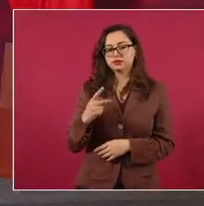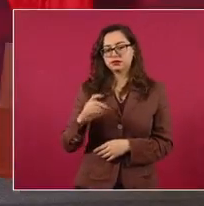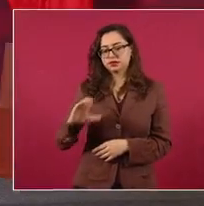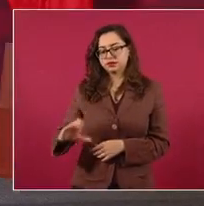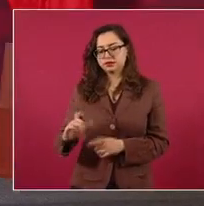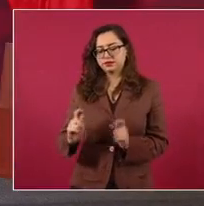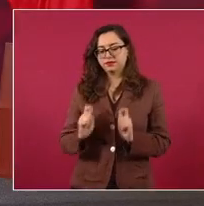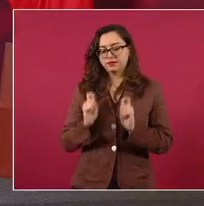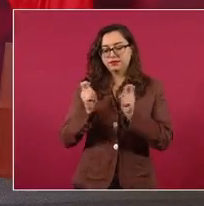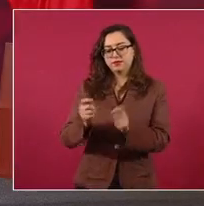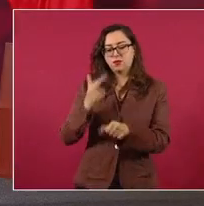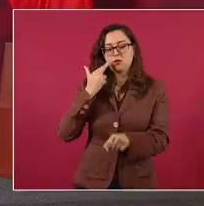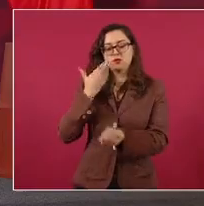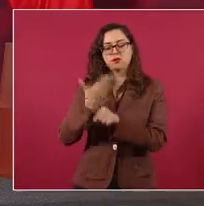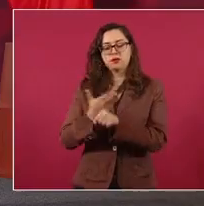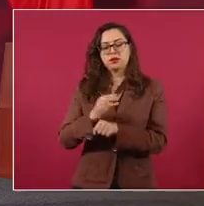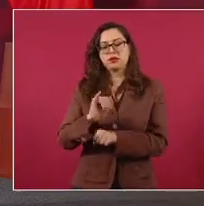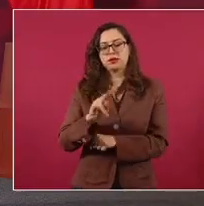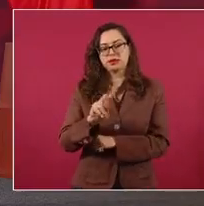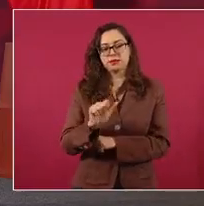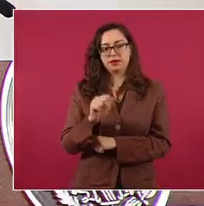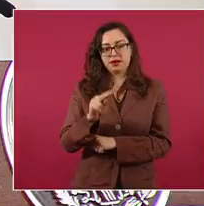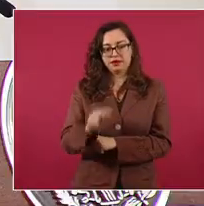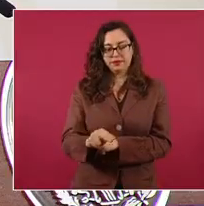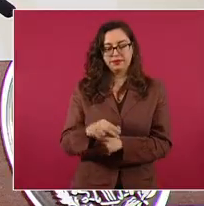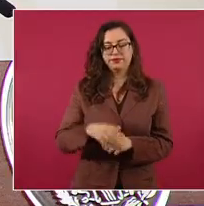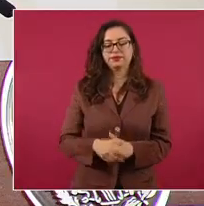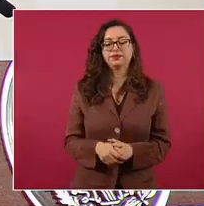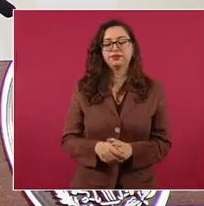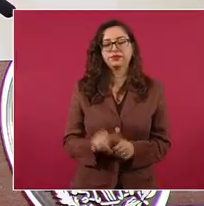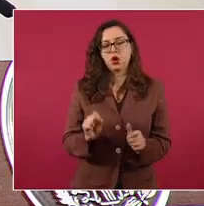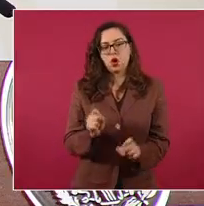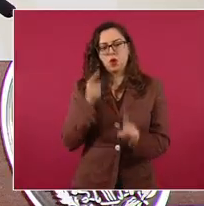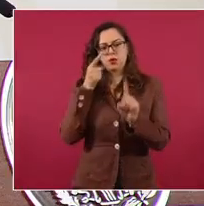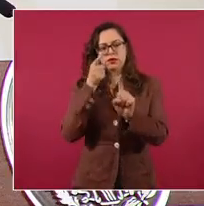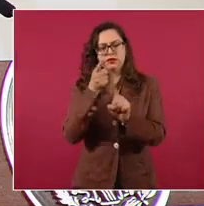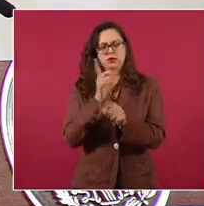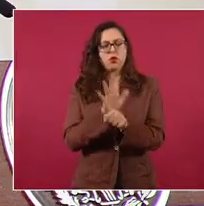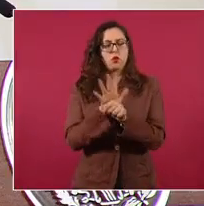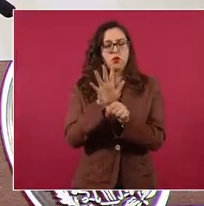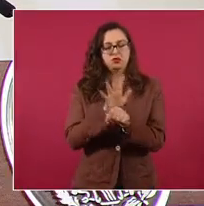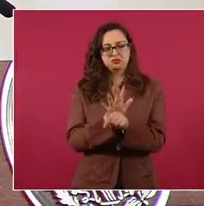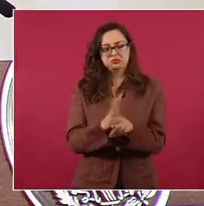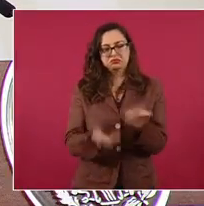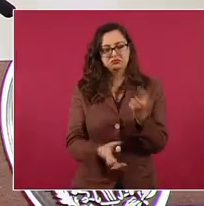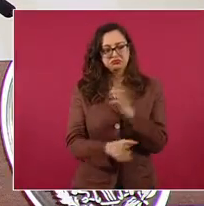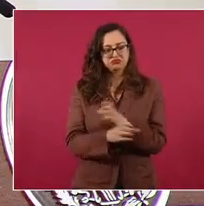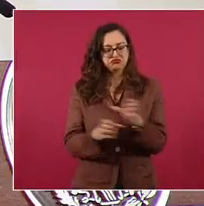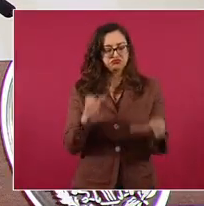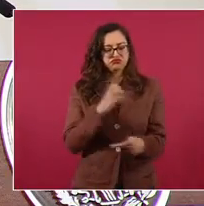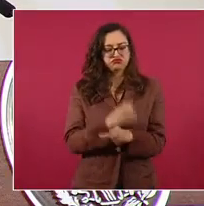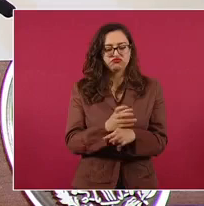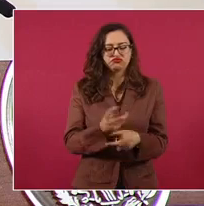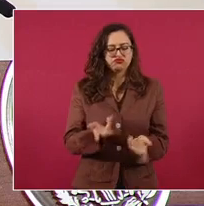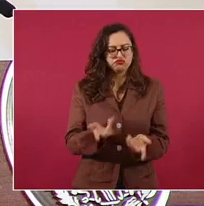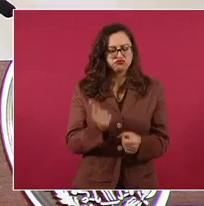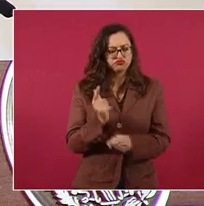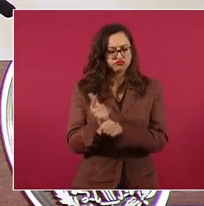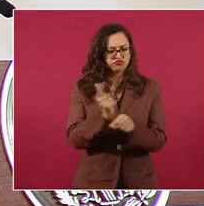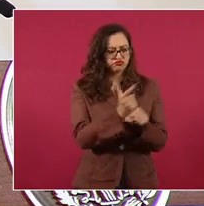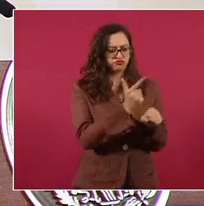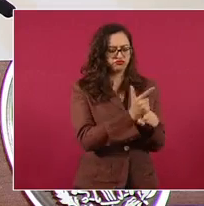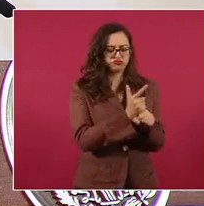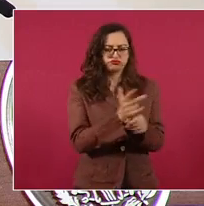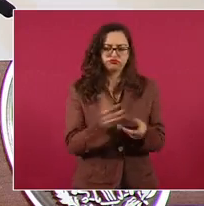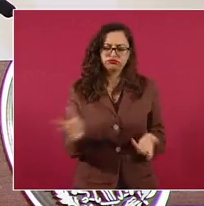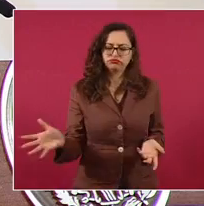encabezado por Iván Escalante. El objetivo es entregar bienes nuevos de primera necesidad a los